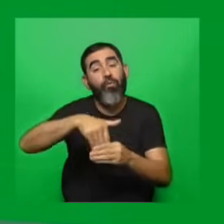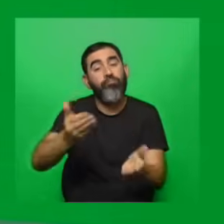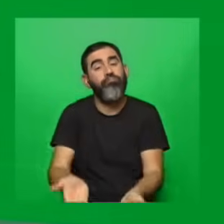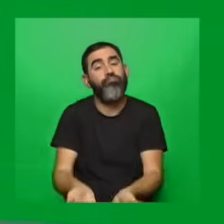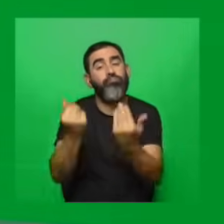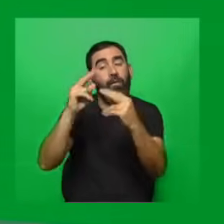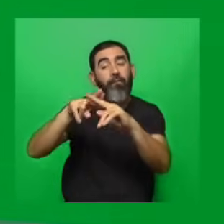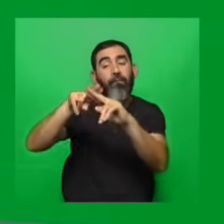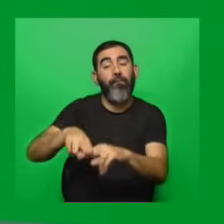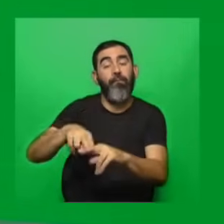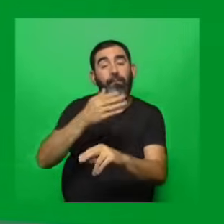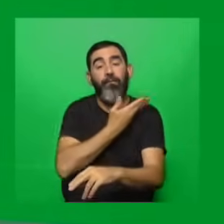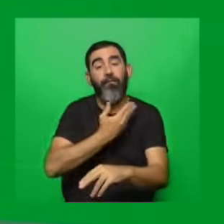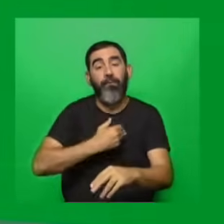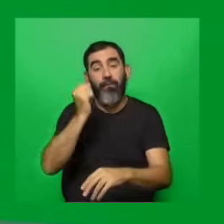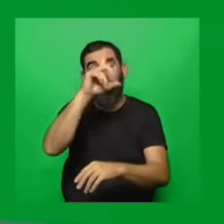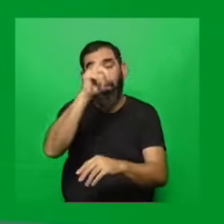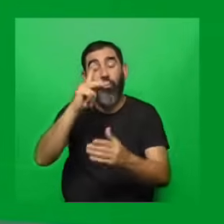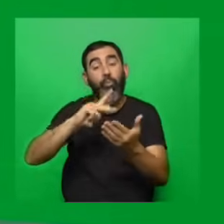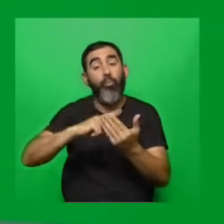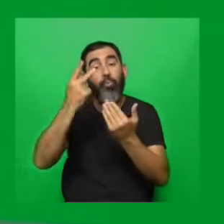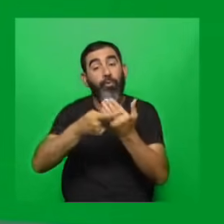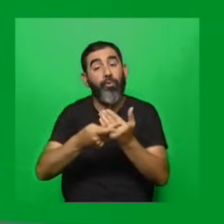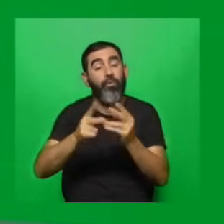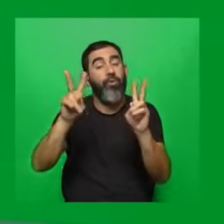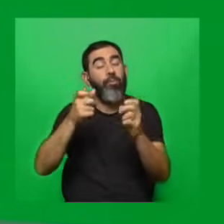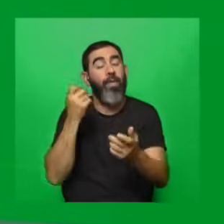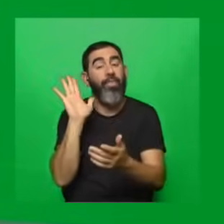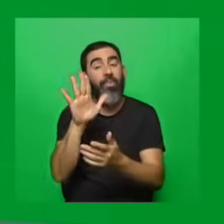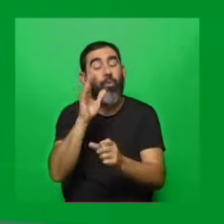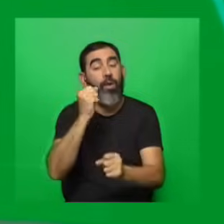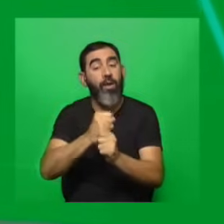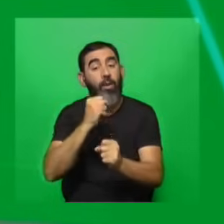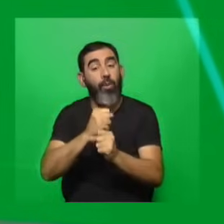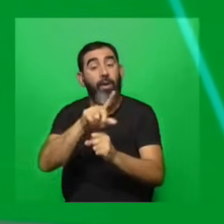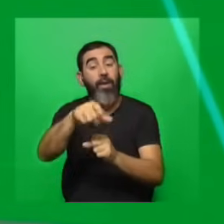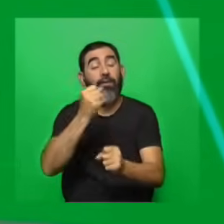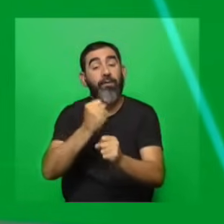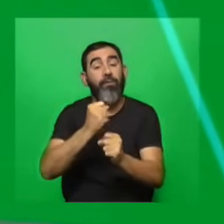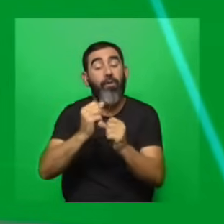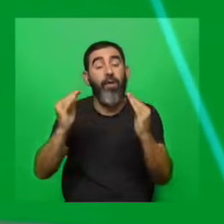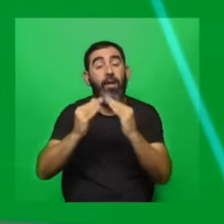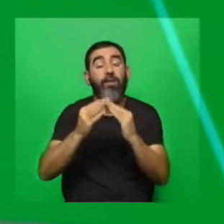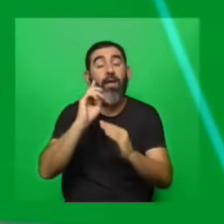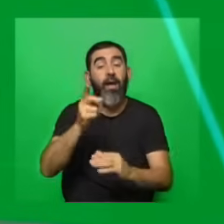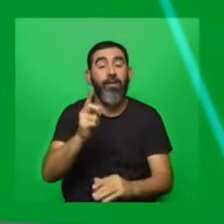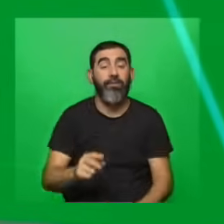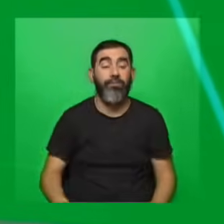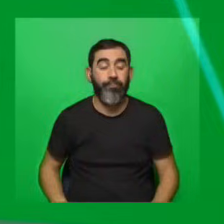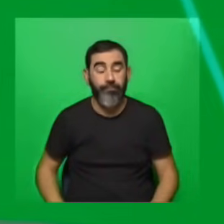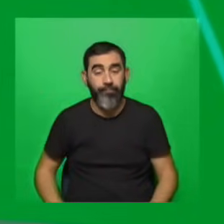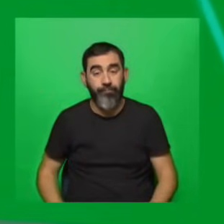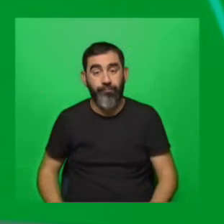levantamiento del veto presidencial, como decíamos, a este proyecto de ley sobre los créditos laborales de los extrabajadores de la mutualista